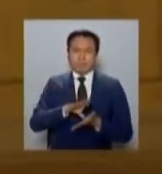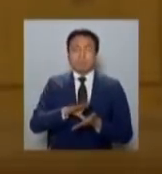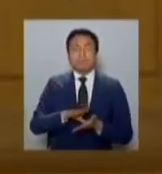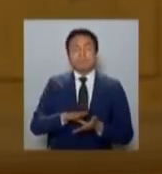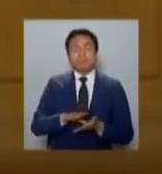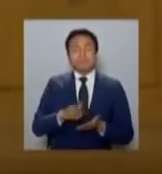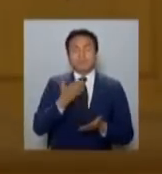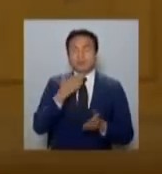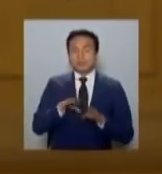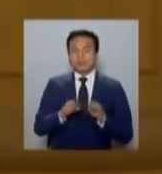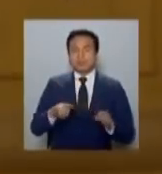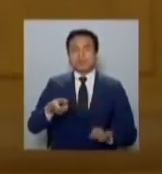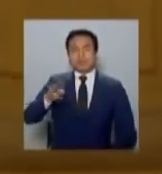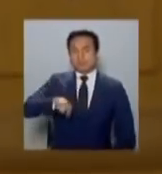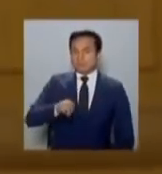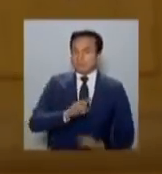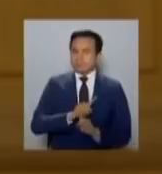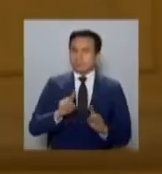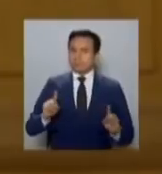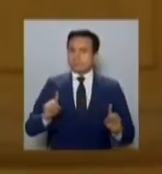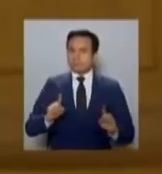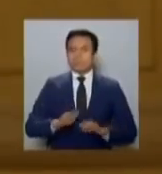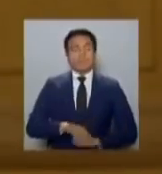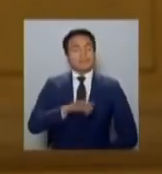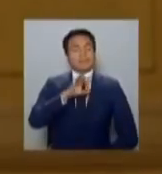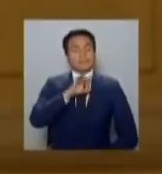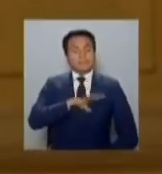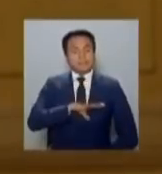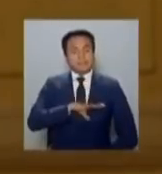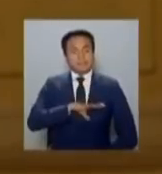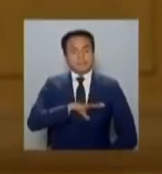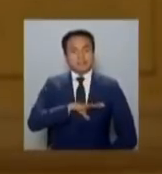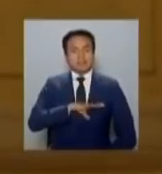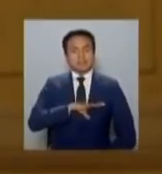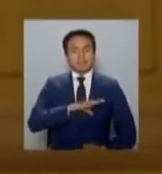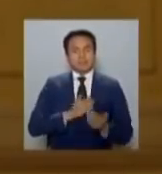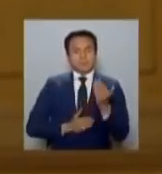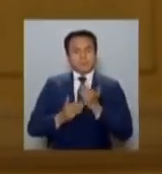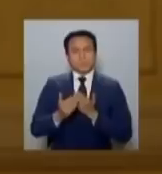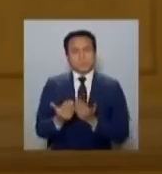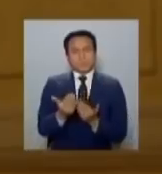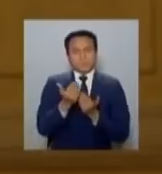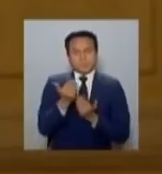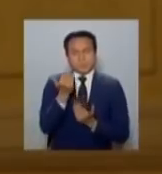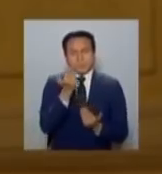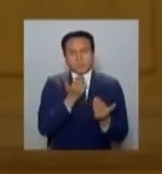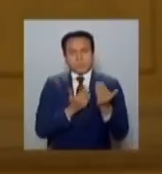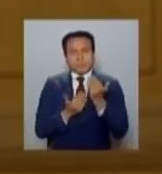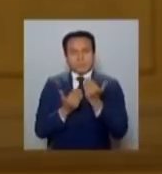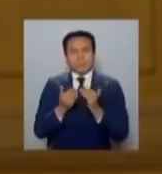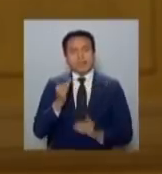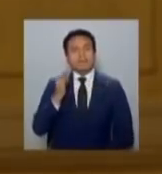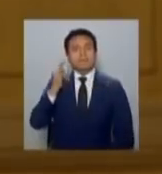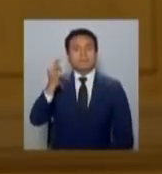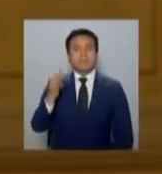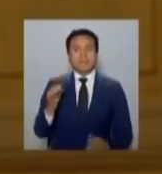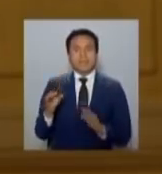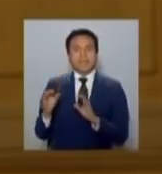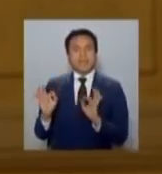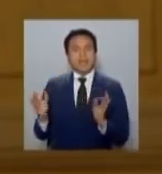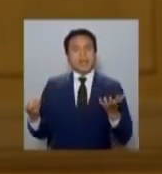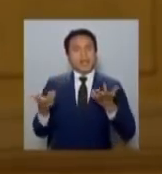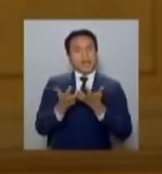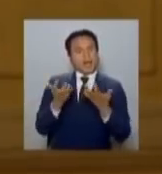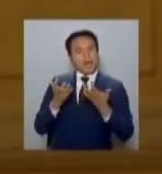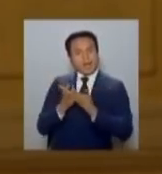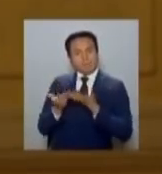sea, esto es una conveniencia. Porque uno podría preguntarse, bueno, ¿qué es lo que piensa realmente esta persona? Realmente,